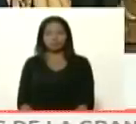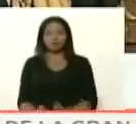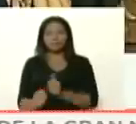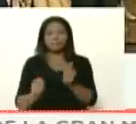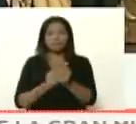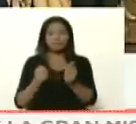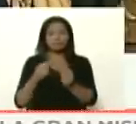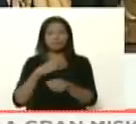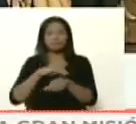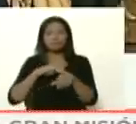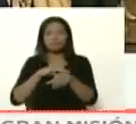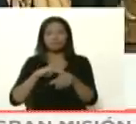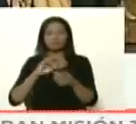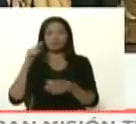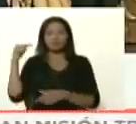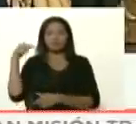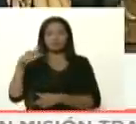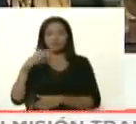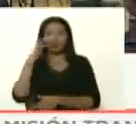viceministro de Transporte.